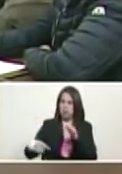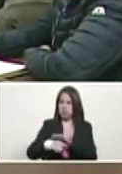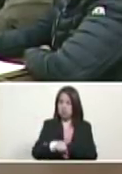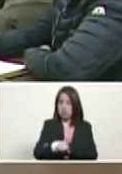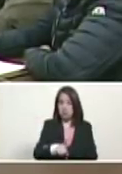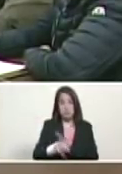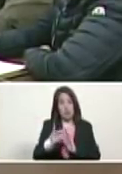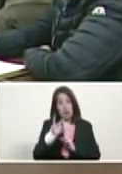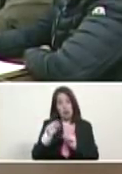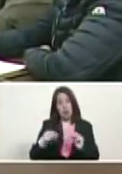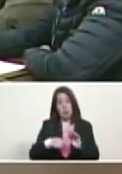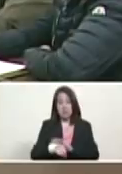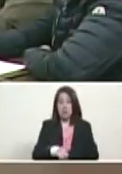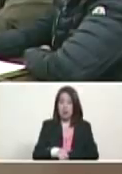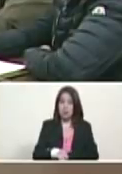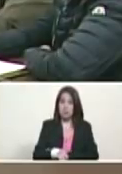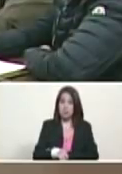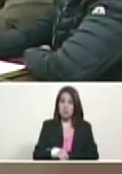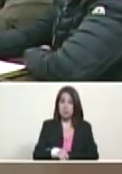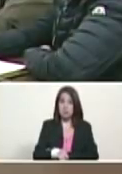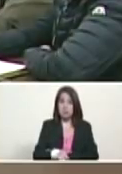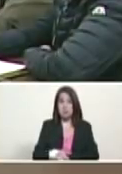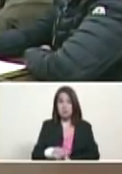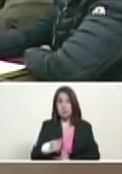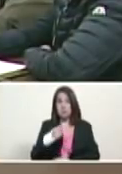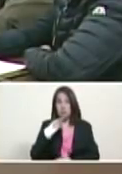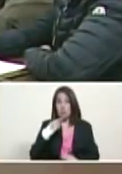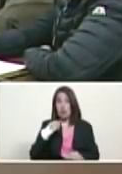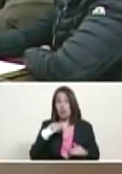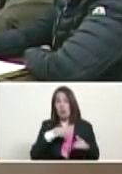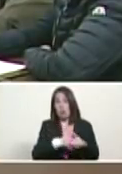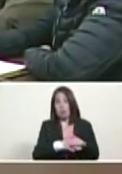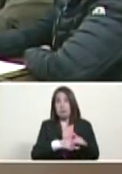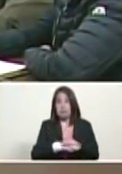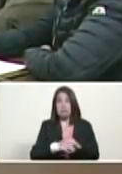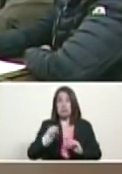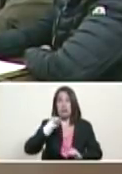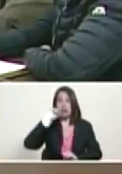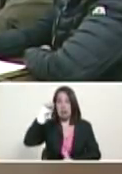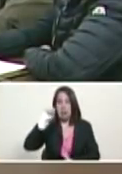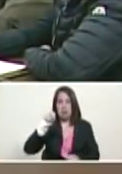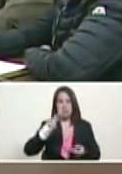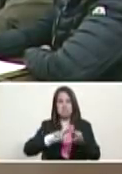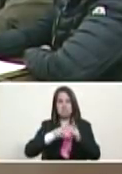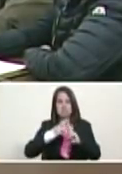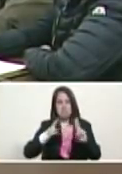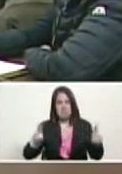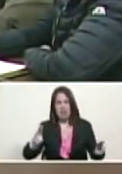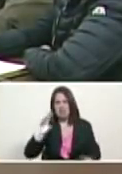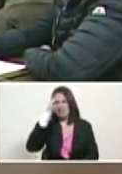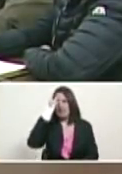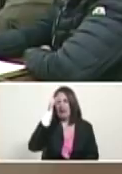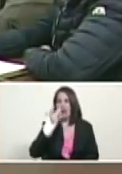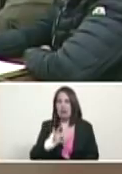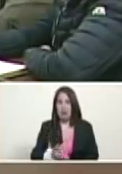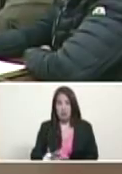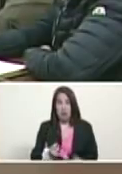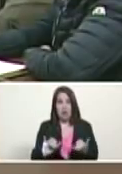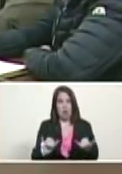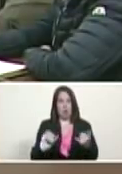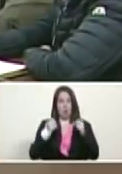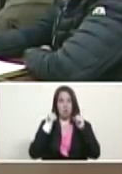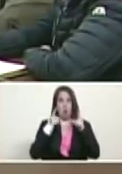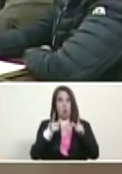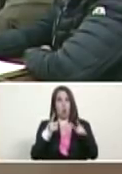pasaron. Es la acumulación de victoria, la victoria del carnaval, de la paz, de la felicidad. Y ahora ante esta